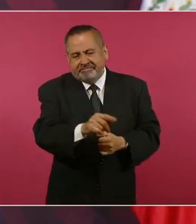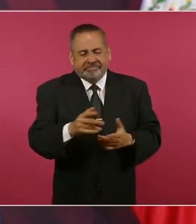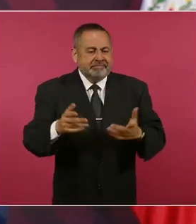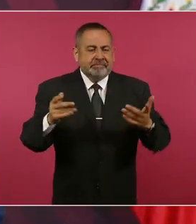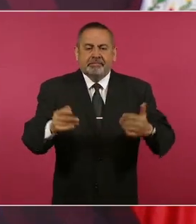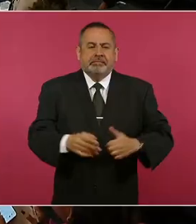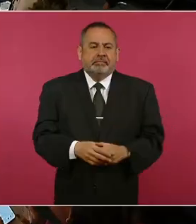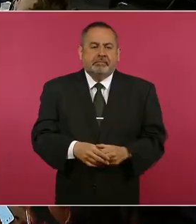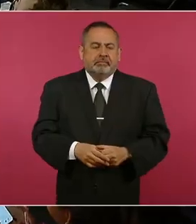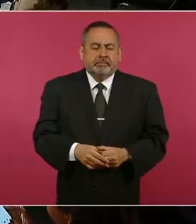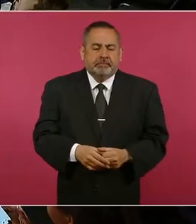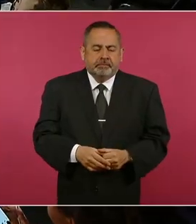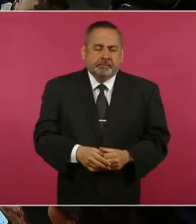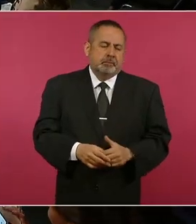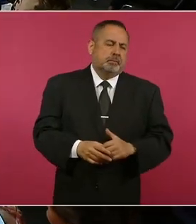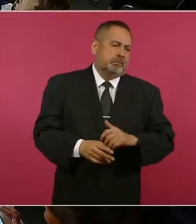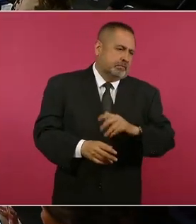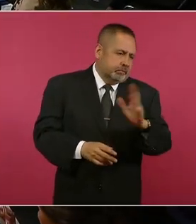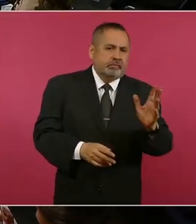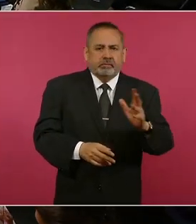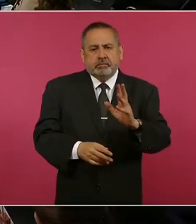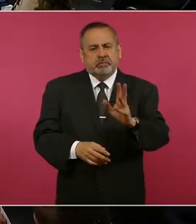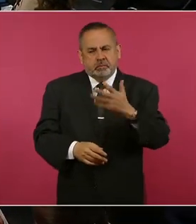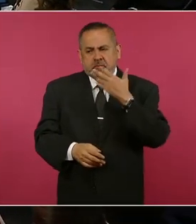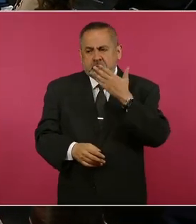Entonces, es bueno